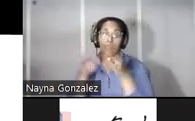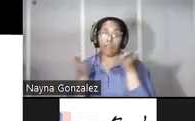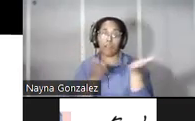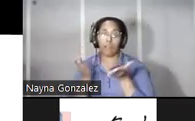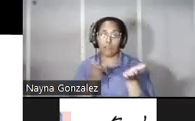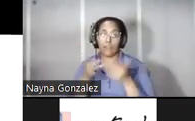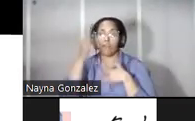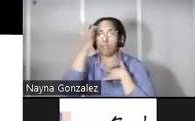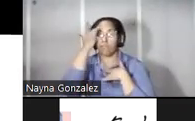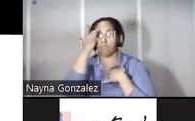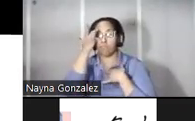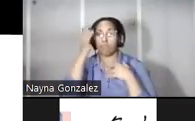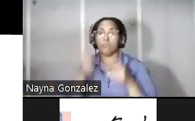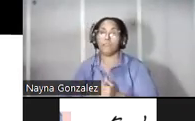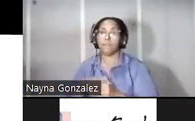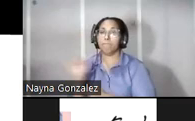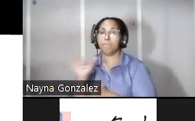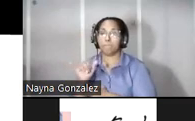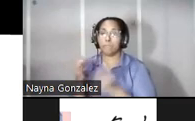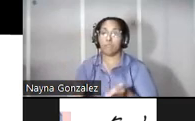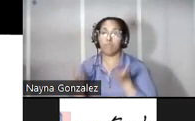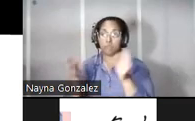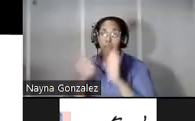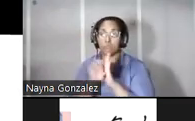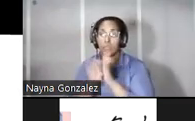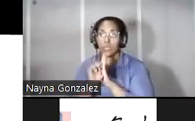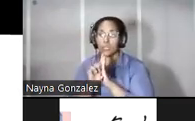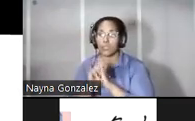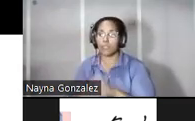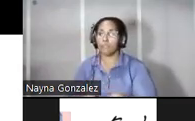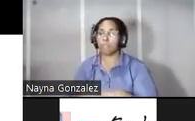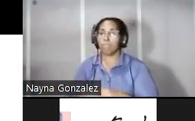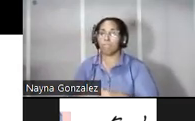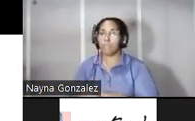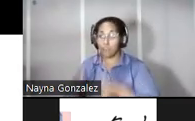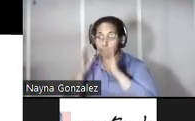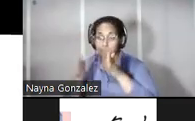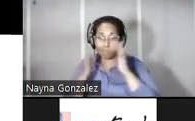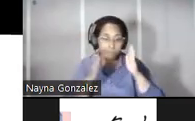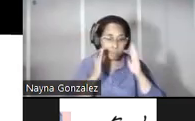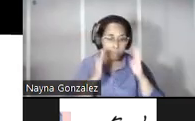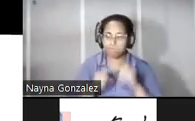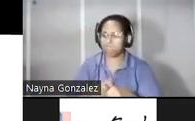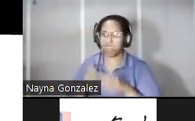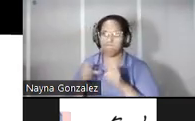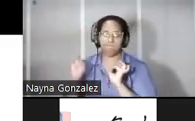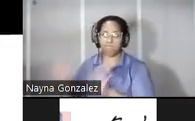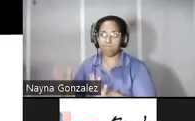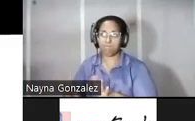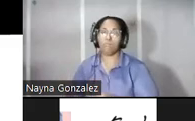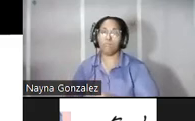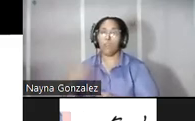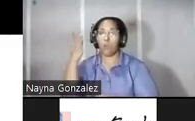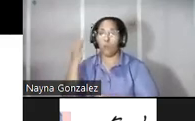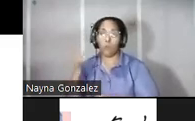los enfermos, así como de brindar ejemplos de la pésima atención que recibían algunas personas debido a